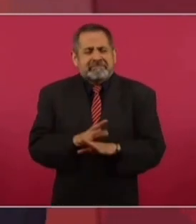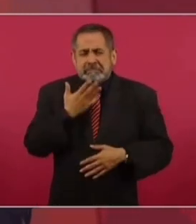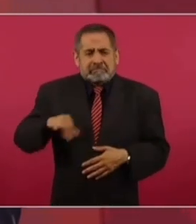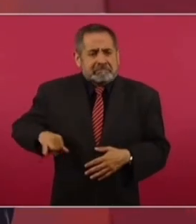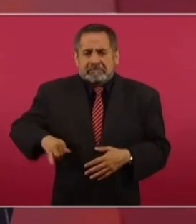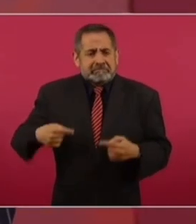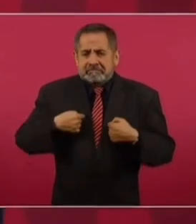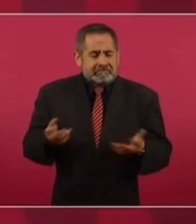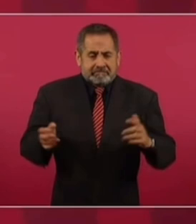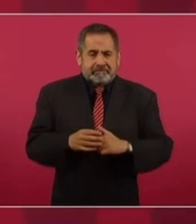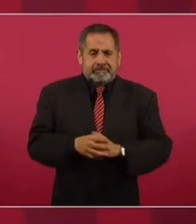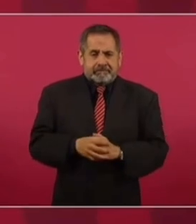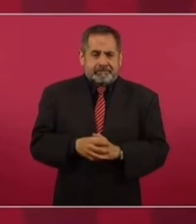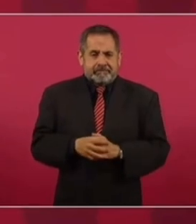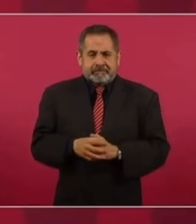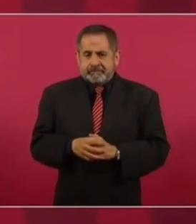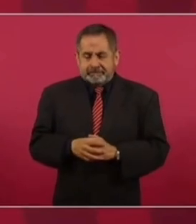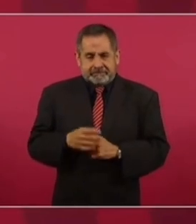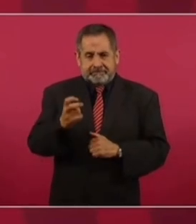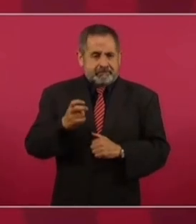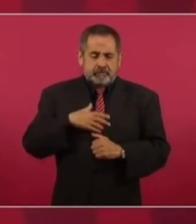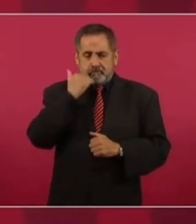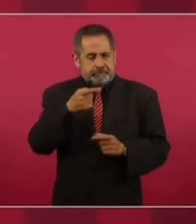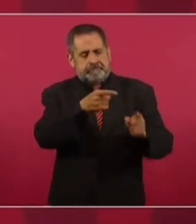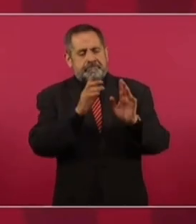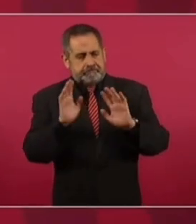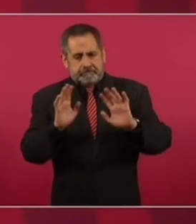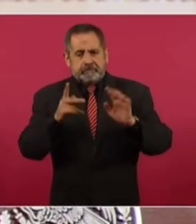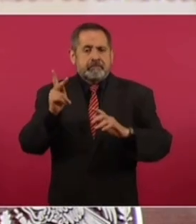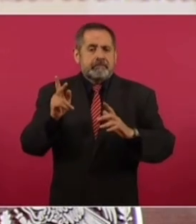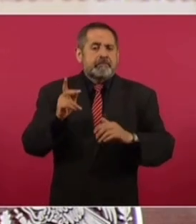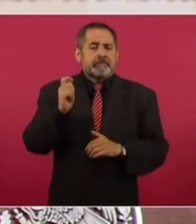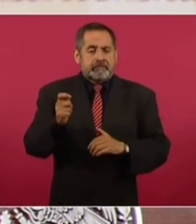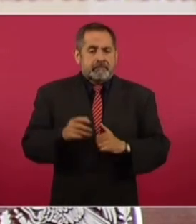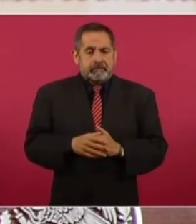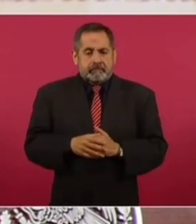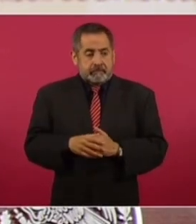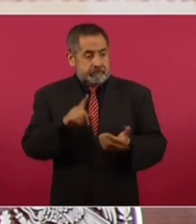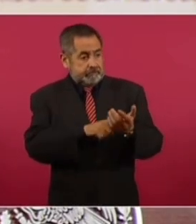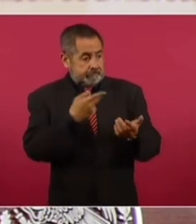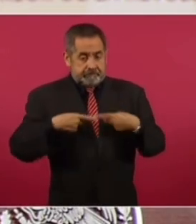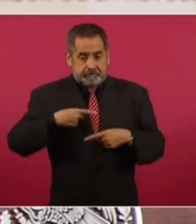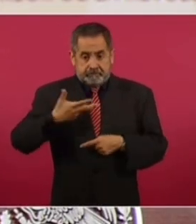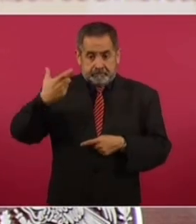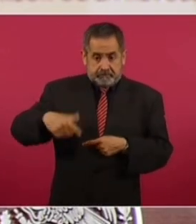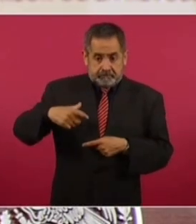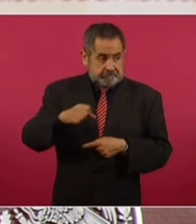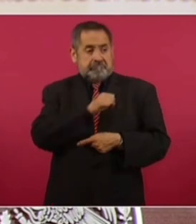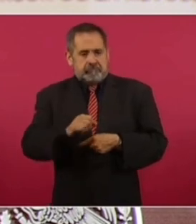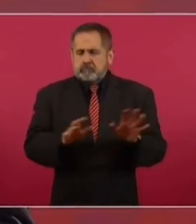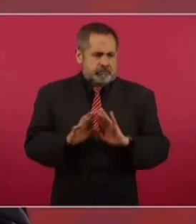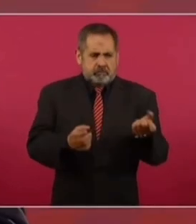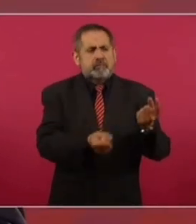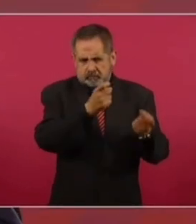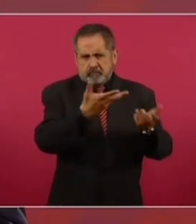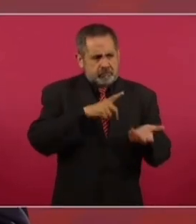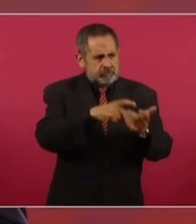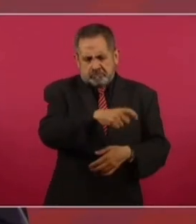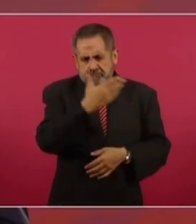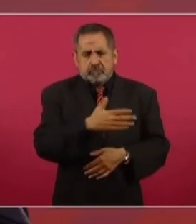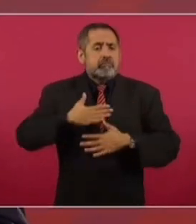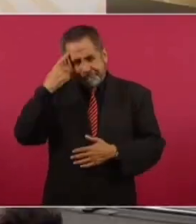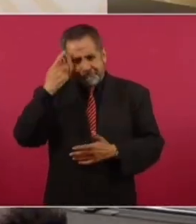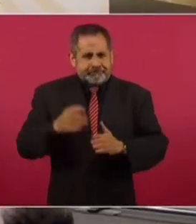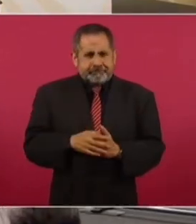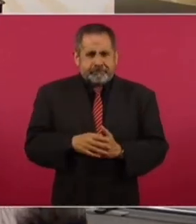Y también, por eso, no quiero ofender a nadie. Porque no todo el que tiene es malvado. Pero yo soy feliz de